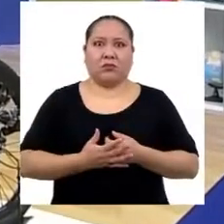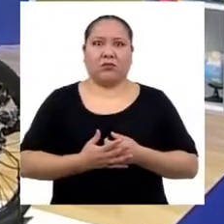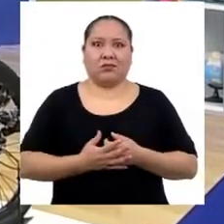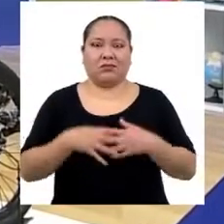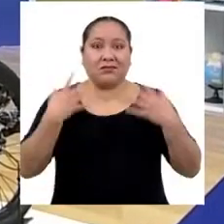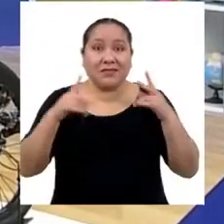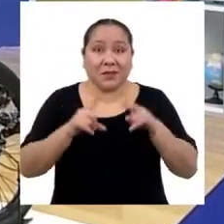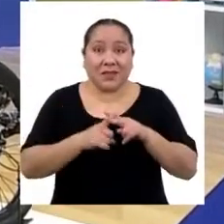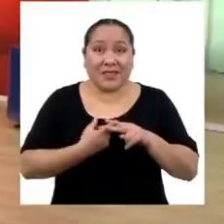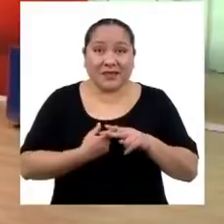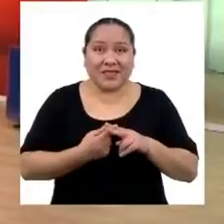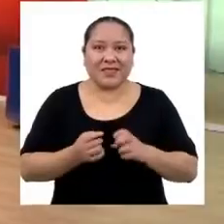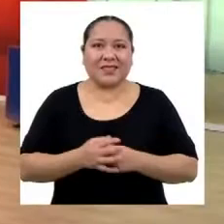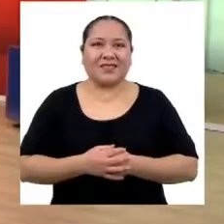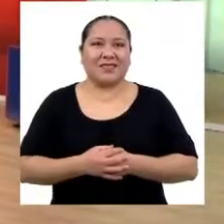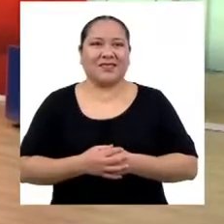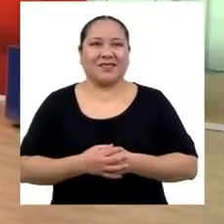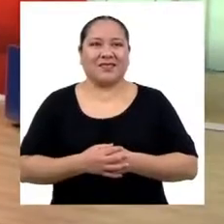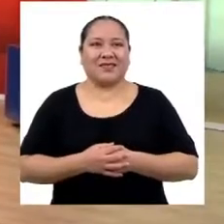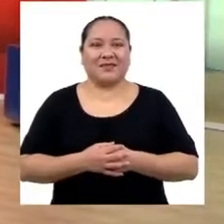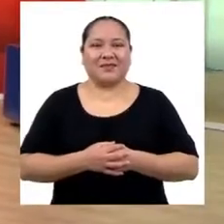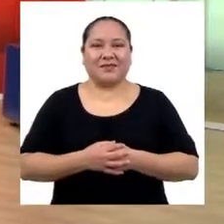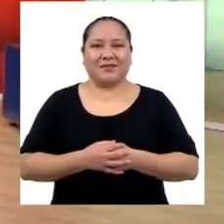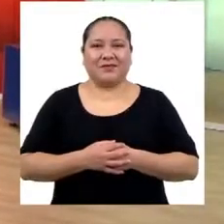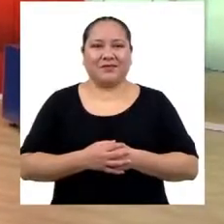¿ya arrancamos?